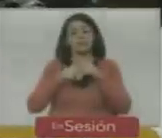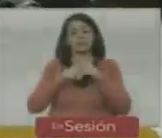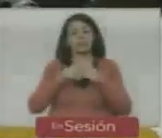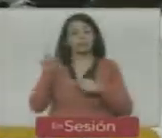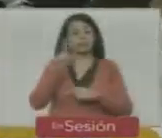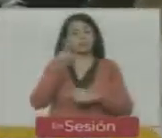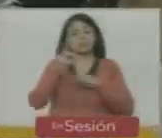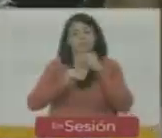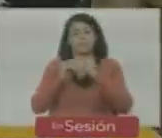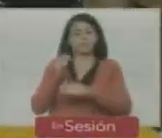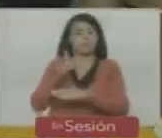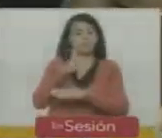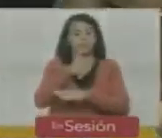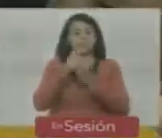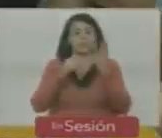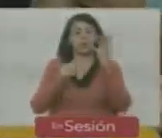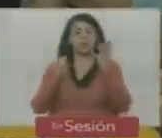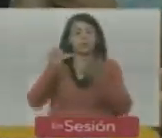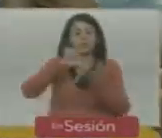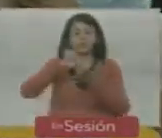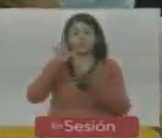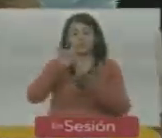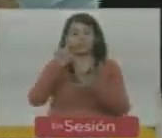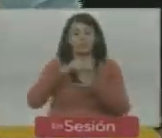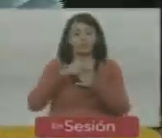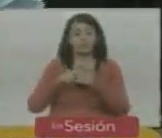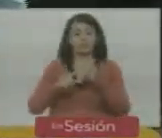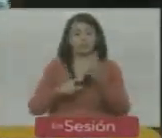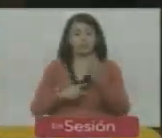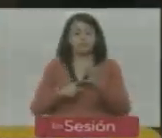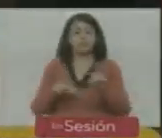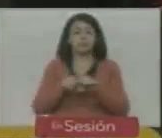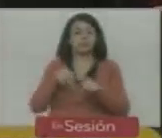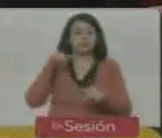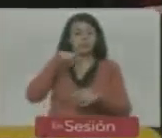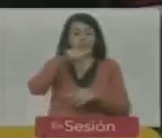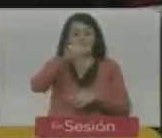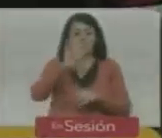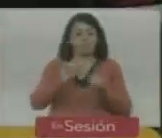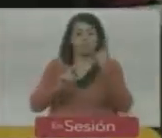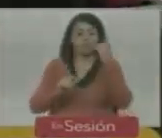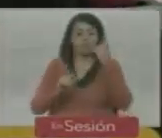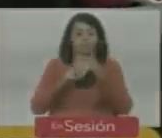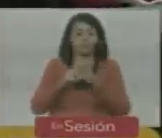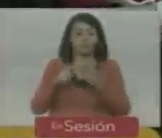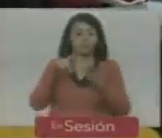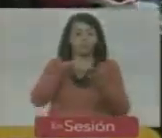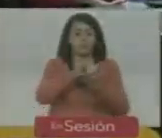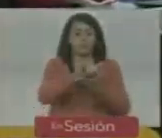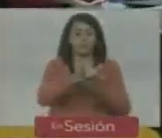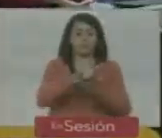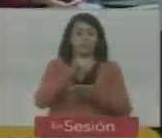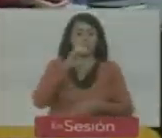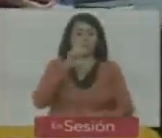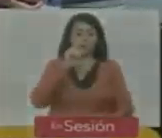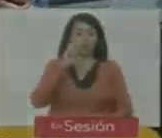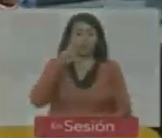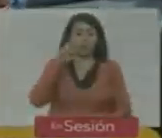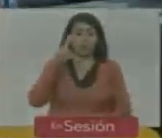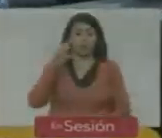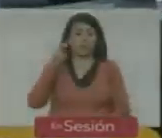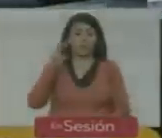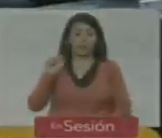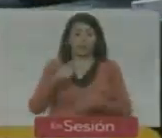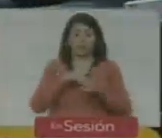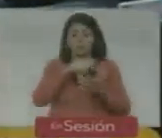no iban cuatro iraníes, sino que como el avión primero aterrizó en Córdoba, allí se bajaron